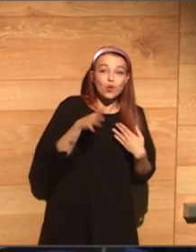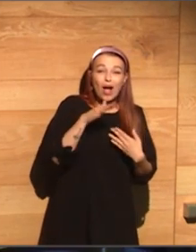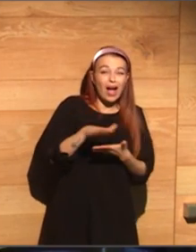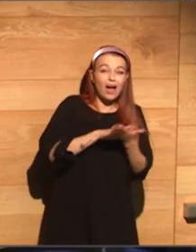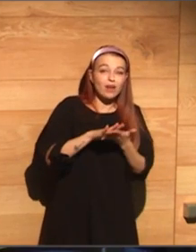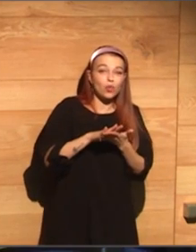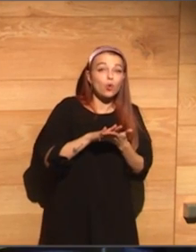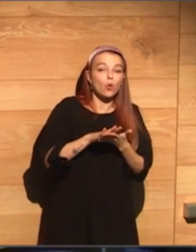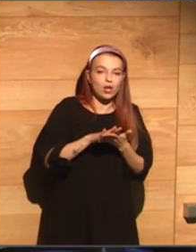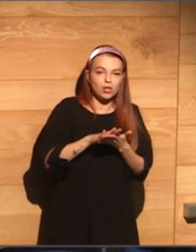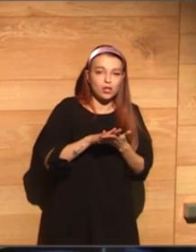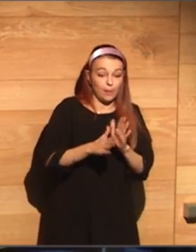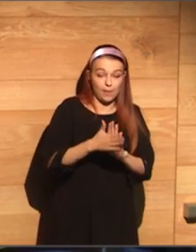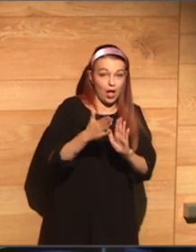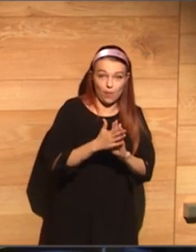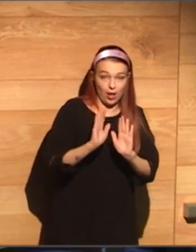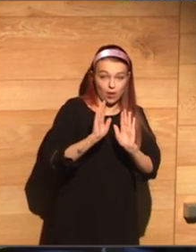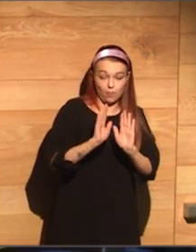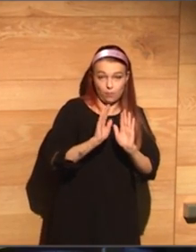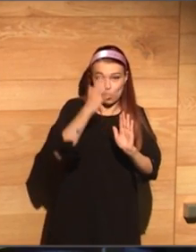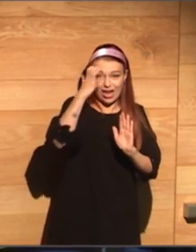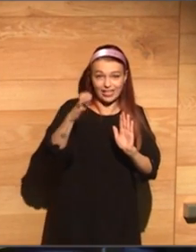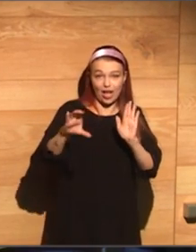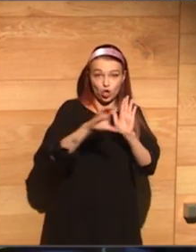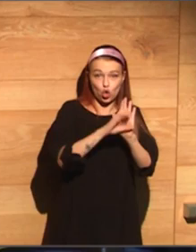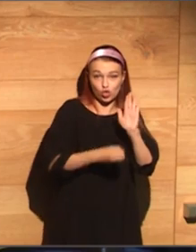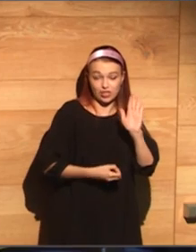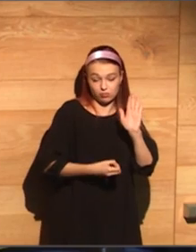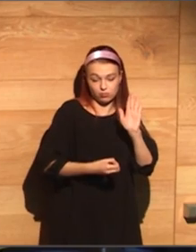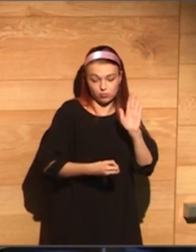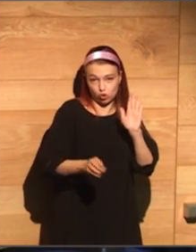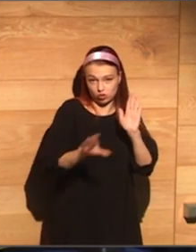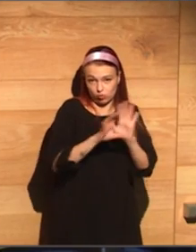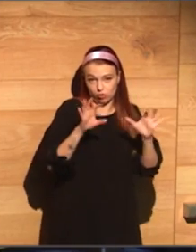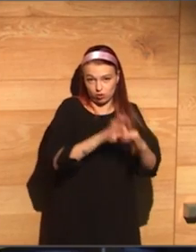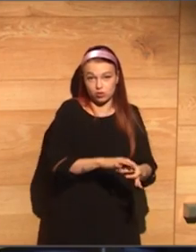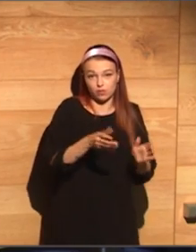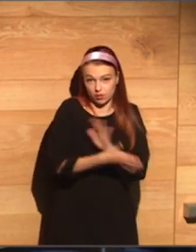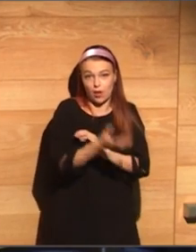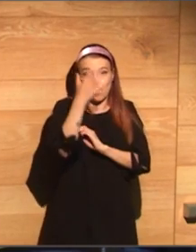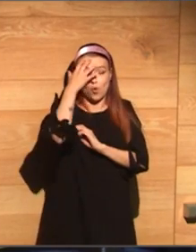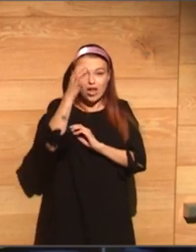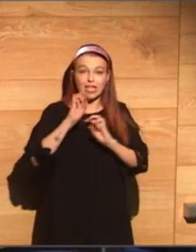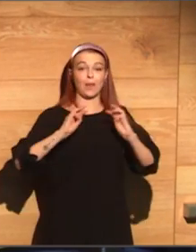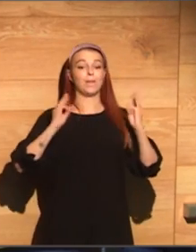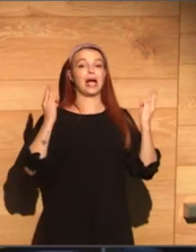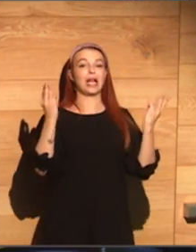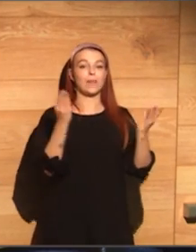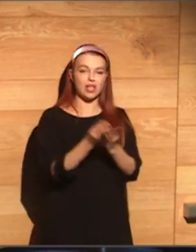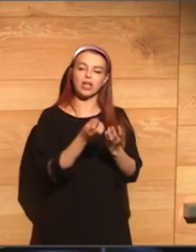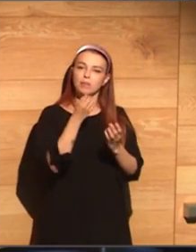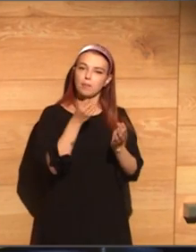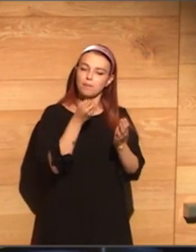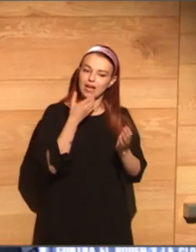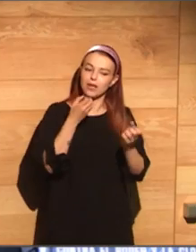juego es la llegada de la monarquía constitucional. Muy bien, pues la monarquía parlamentaria. Pues bien, este es el tablero de juego y ahora vamos a mostrar todas